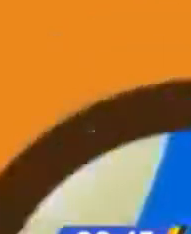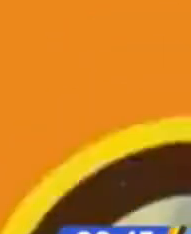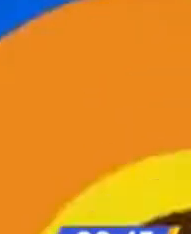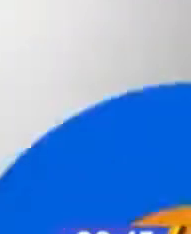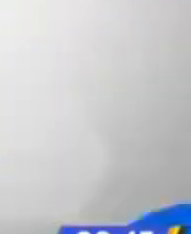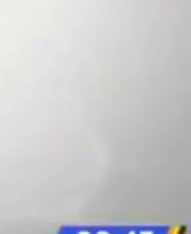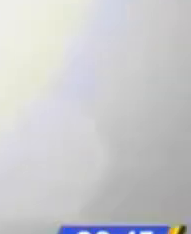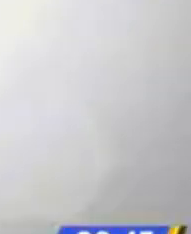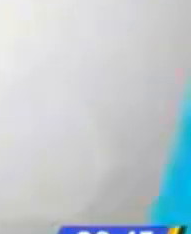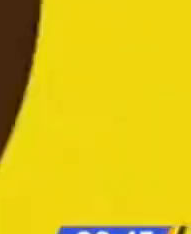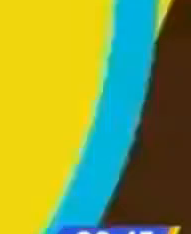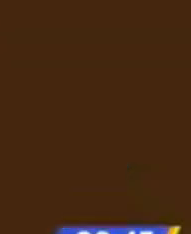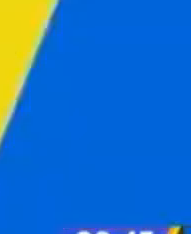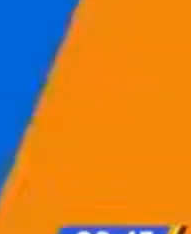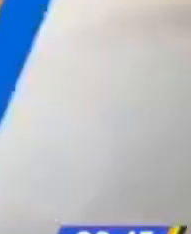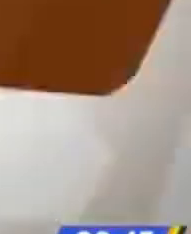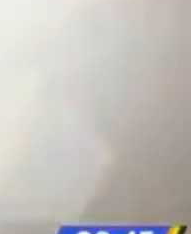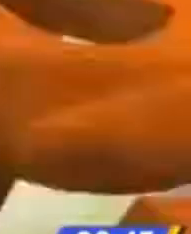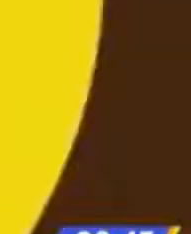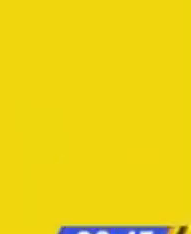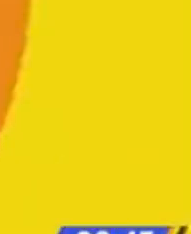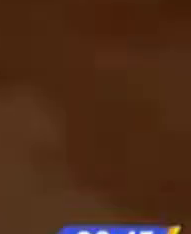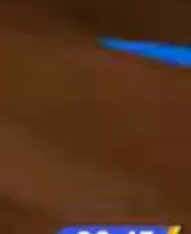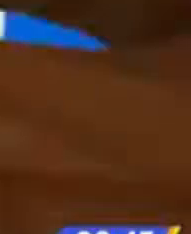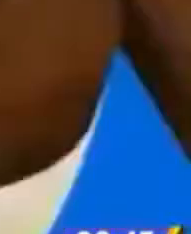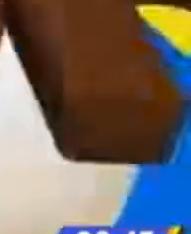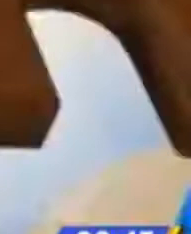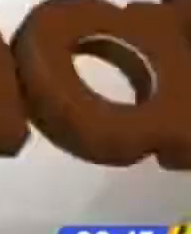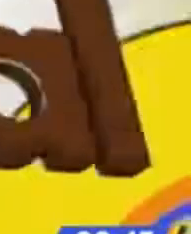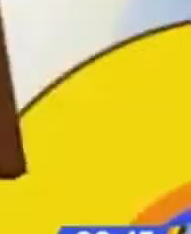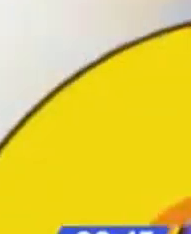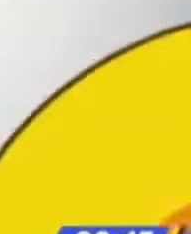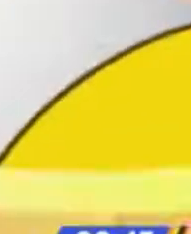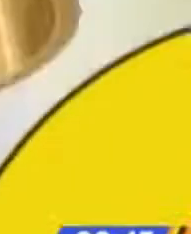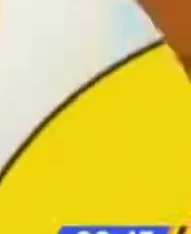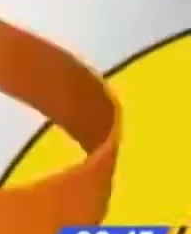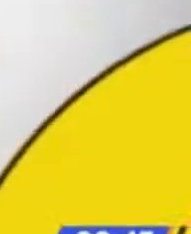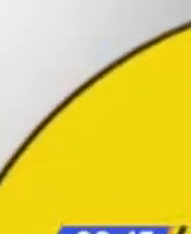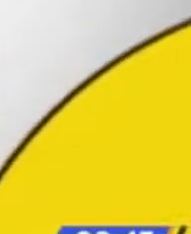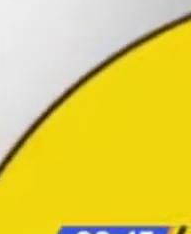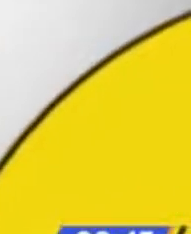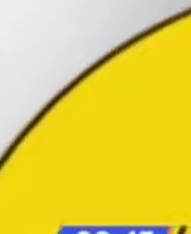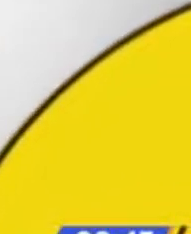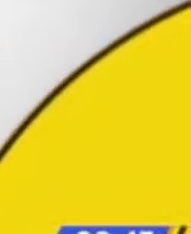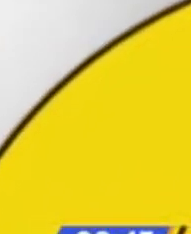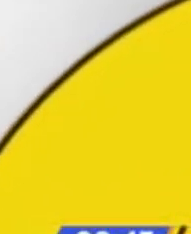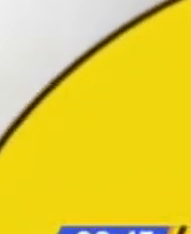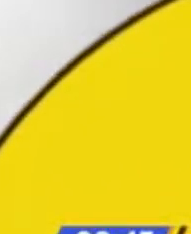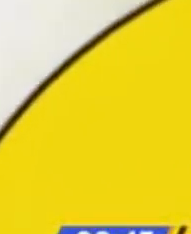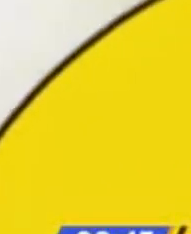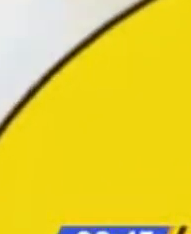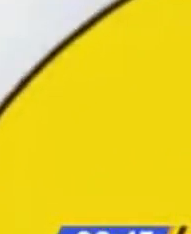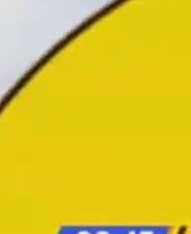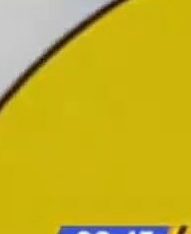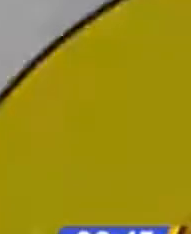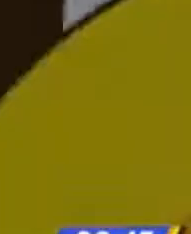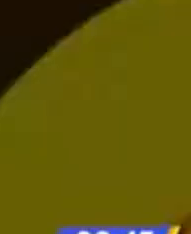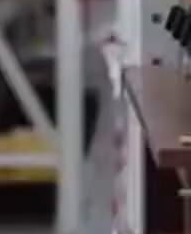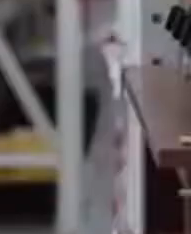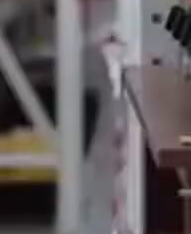Amigos, quédate en casa esta vez. Seamos hoy buenos vecinos, quédate en casa